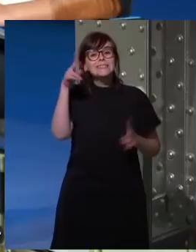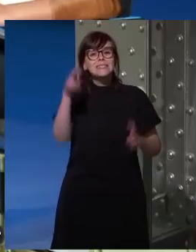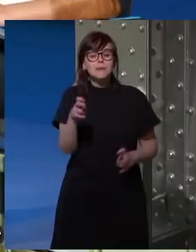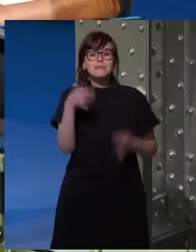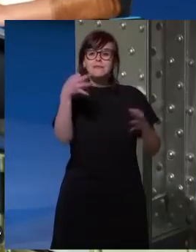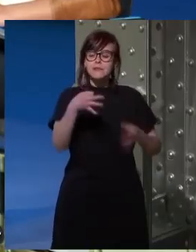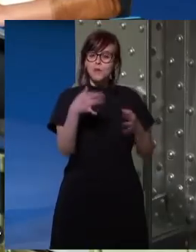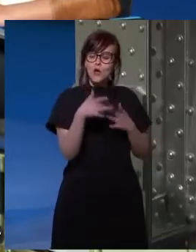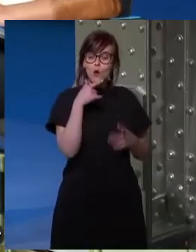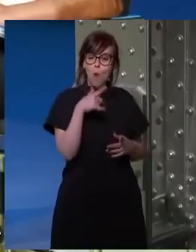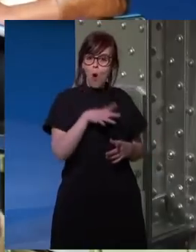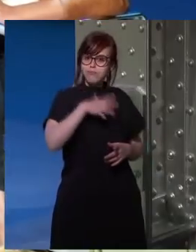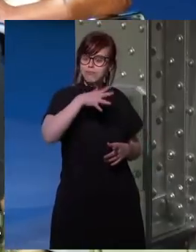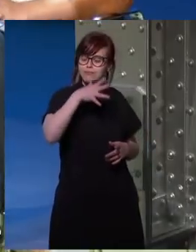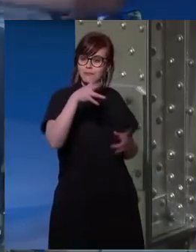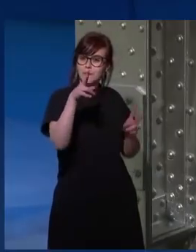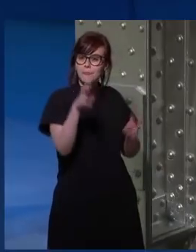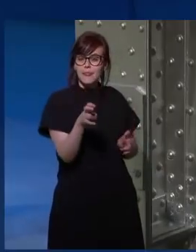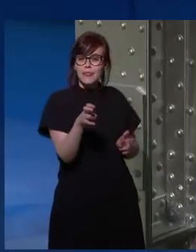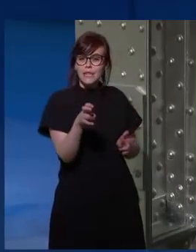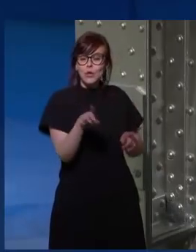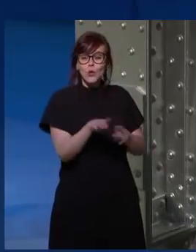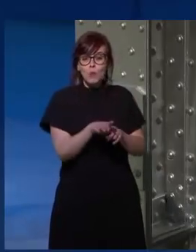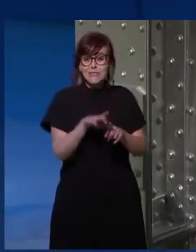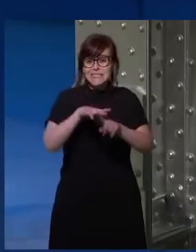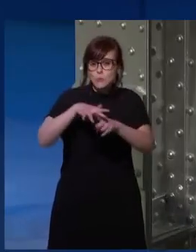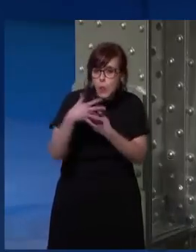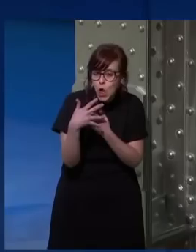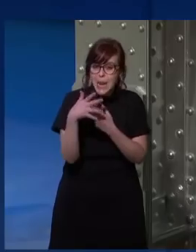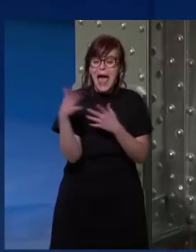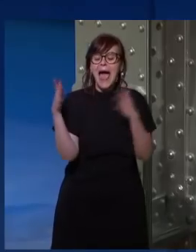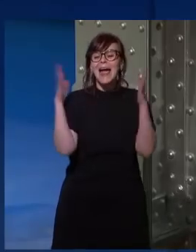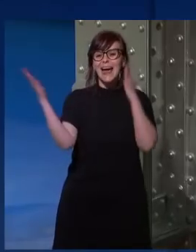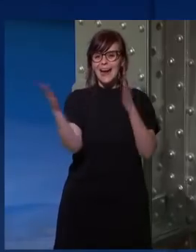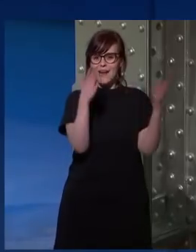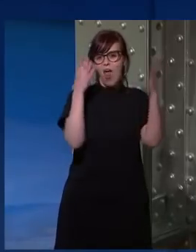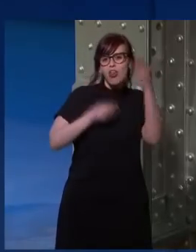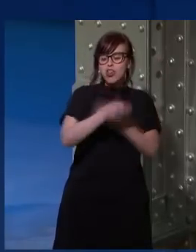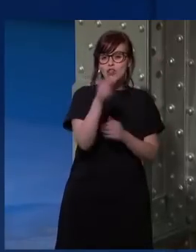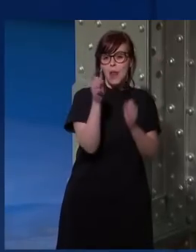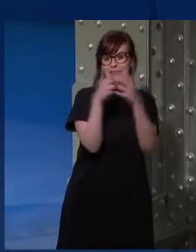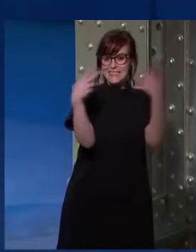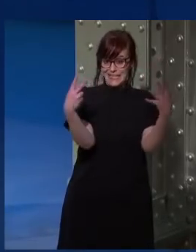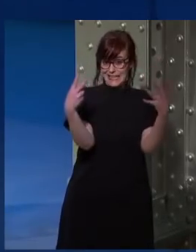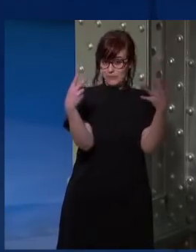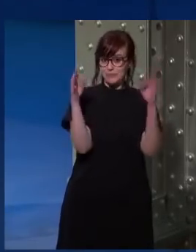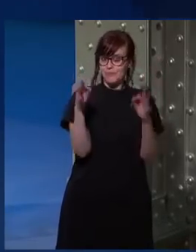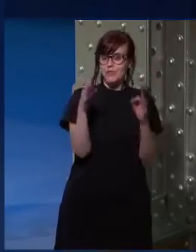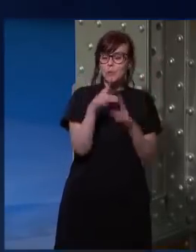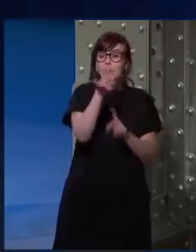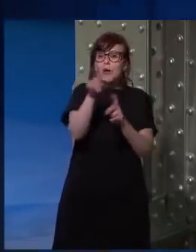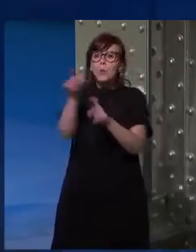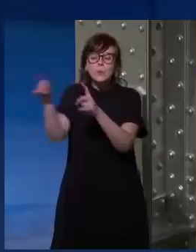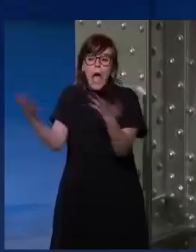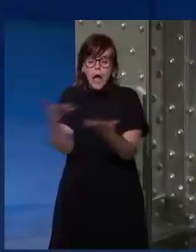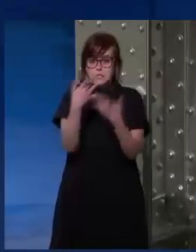¿no? O sea, y realmente es verdad que tú piensas que tienen un peso enorme en la generación del 27. Cuando piensas en generación del 27, le preguntas a